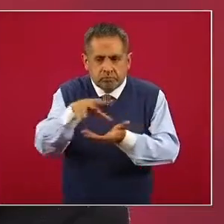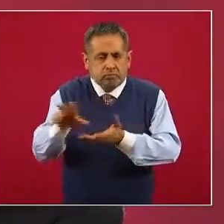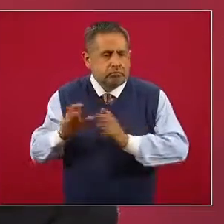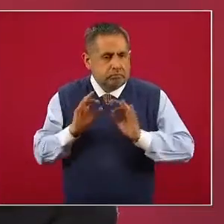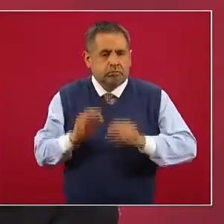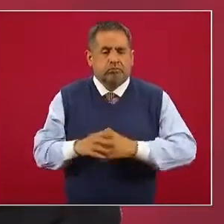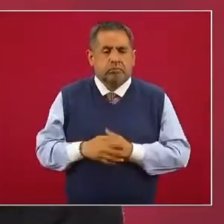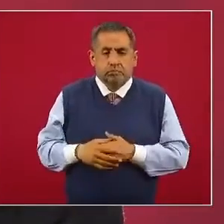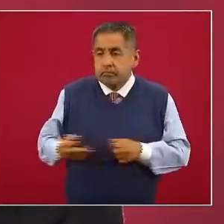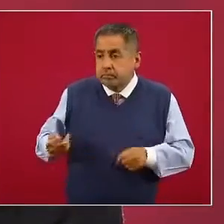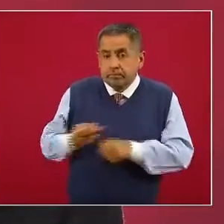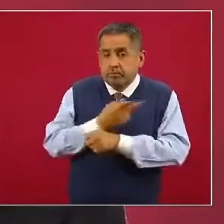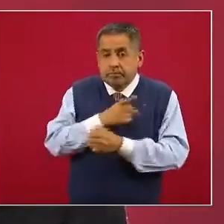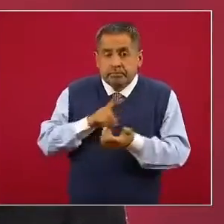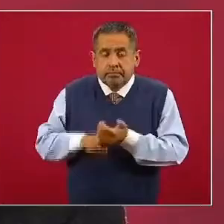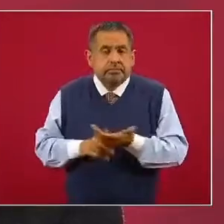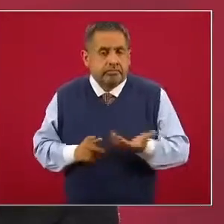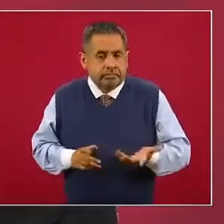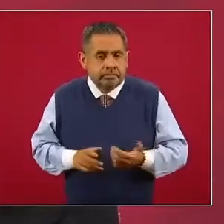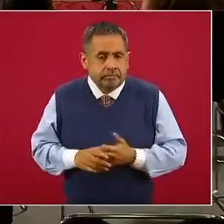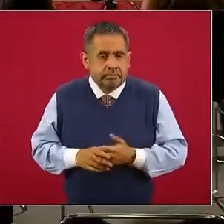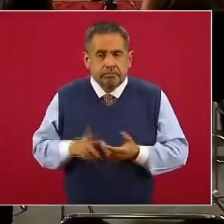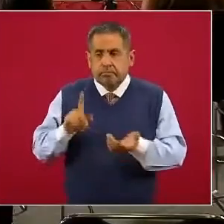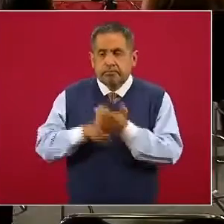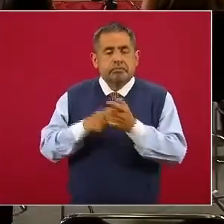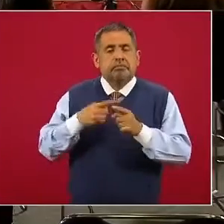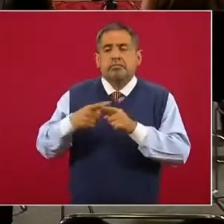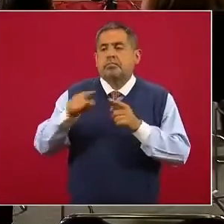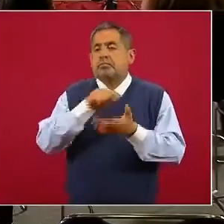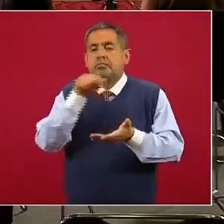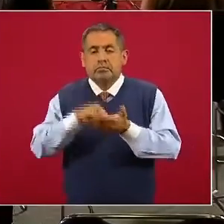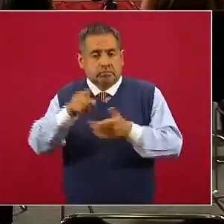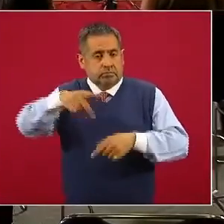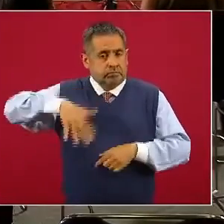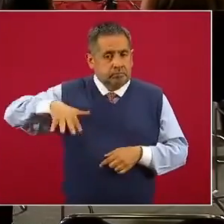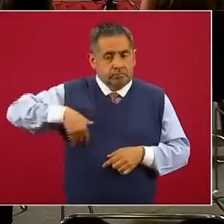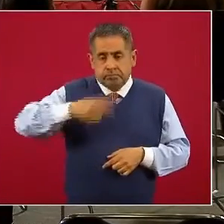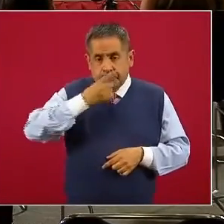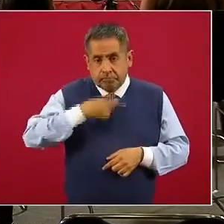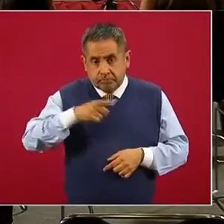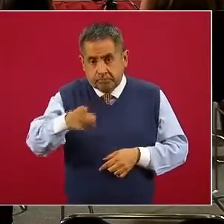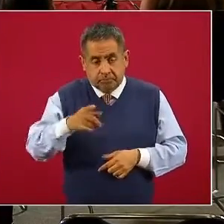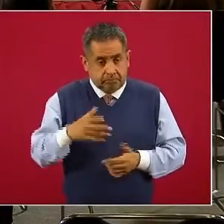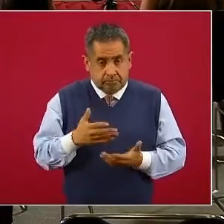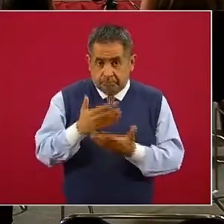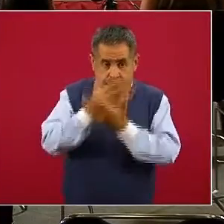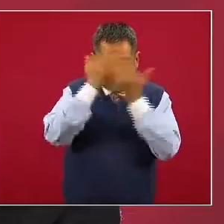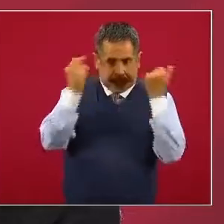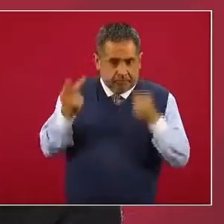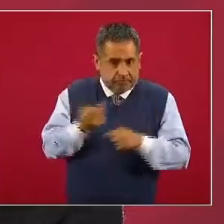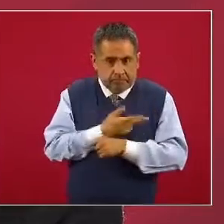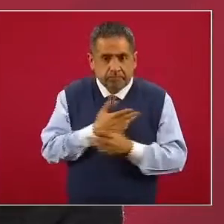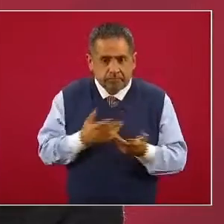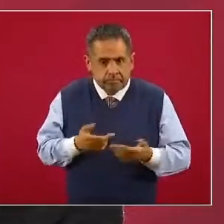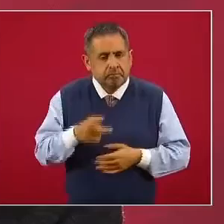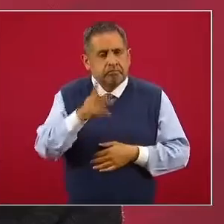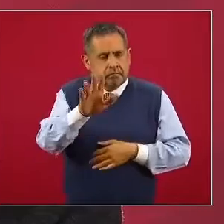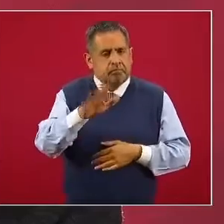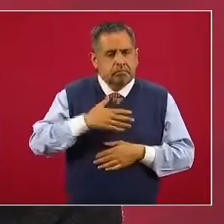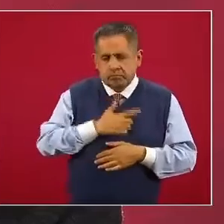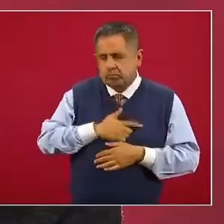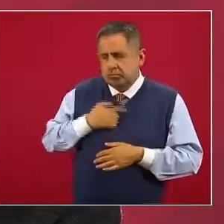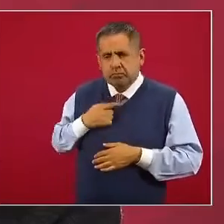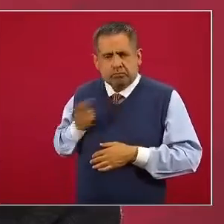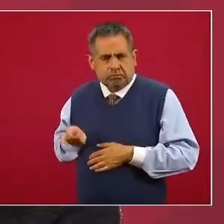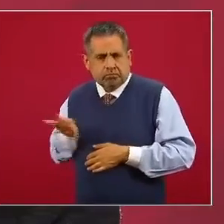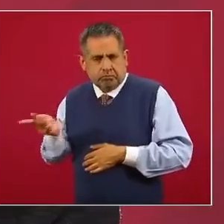Entonces, ¿qué está ocurriendo exactamente en las demarcaciones que usted comenta? No lo sé, pero con mucho gusto lo podemos